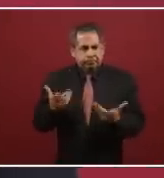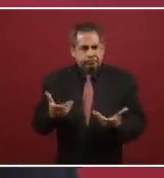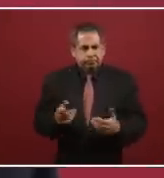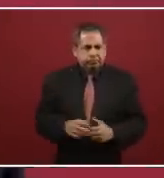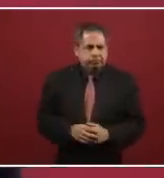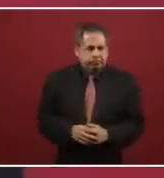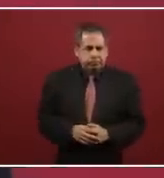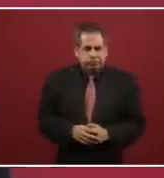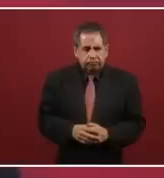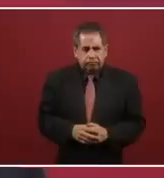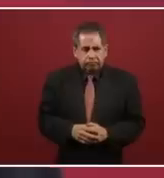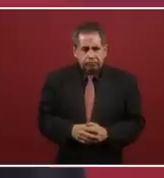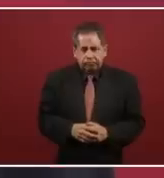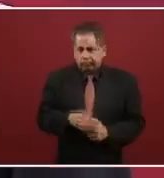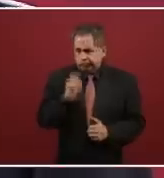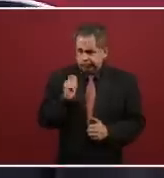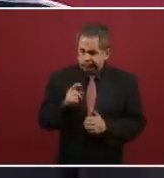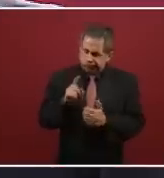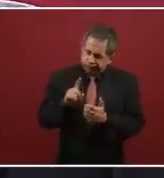en esencia,